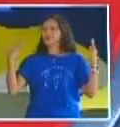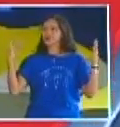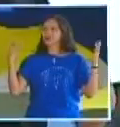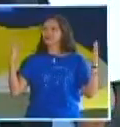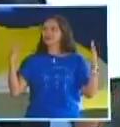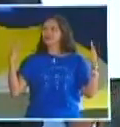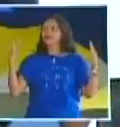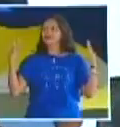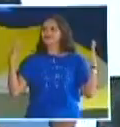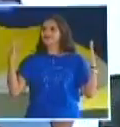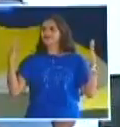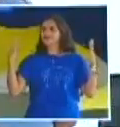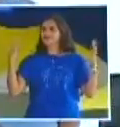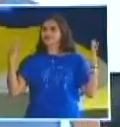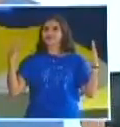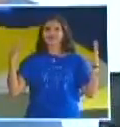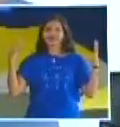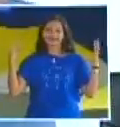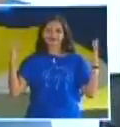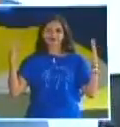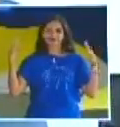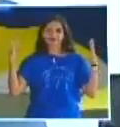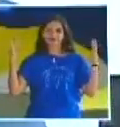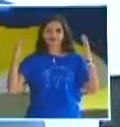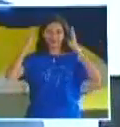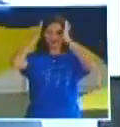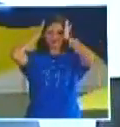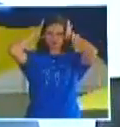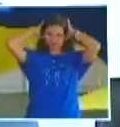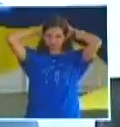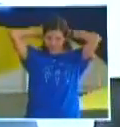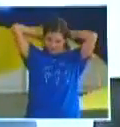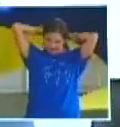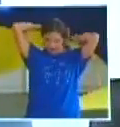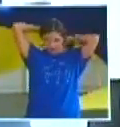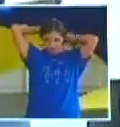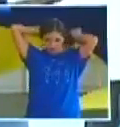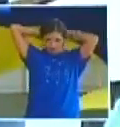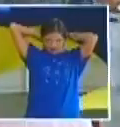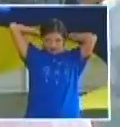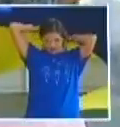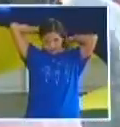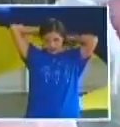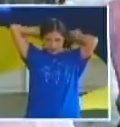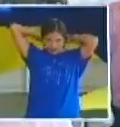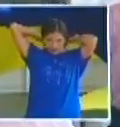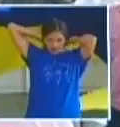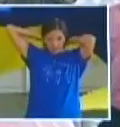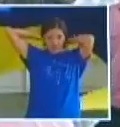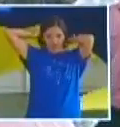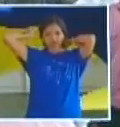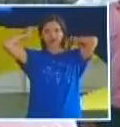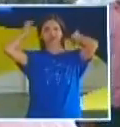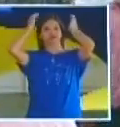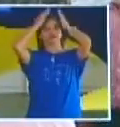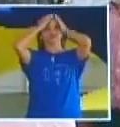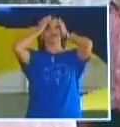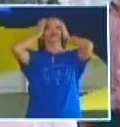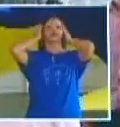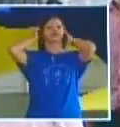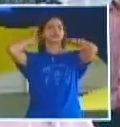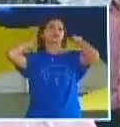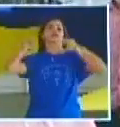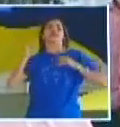Bien, en este momento el Ejecutivo Nacional procede a entregar el sable victorioso de la batalla de